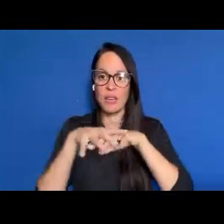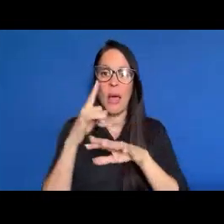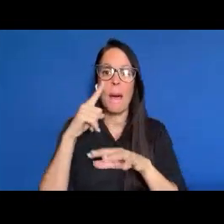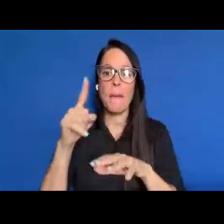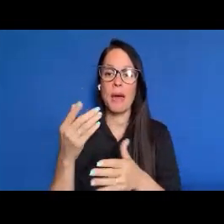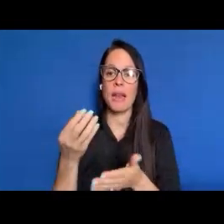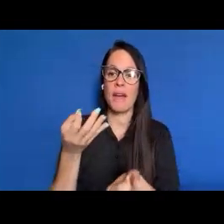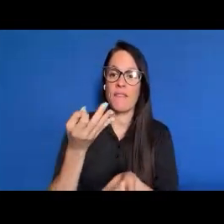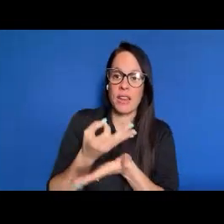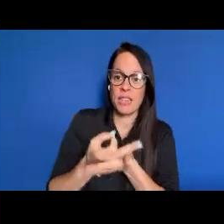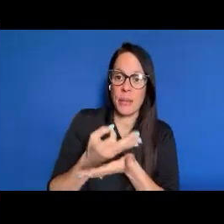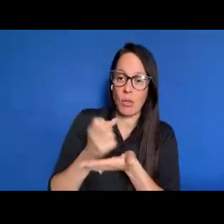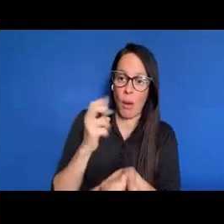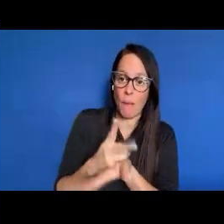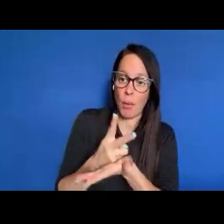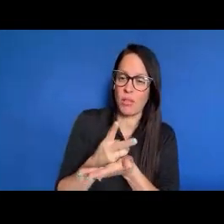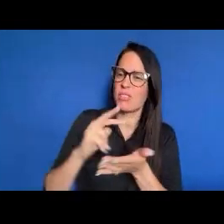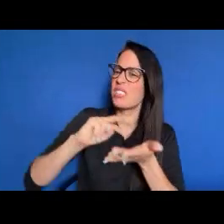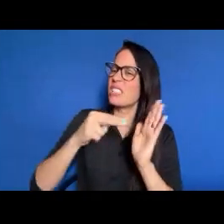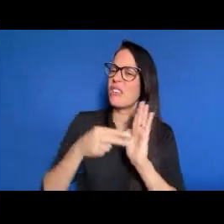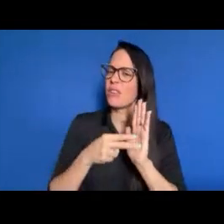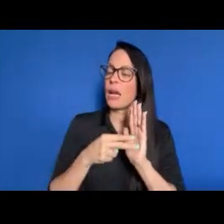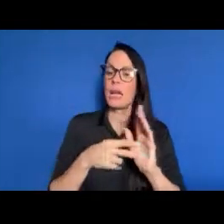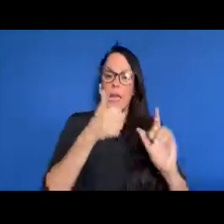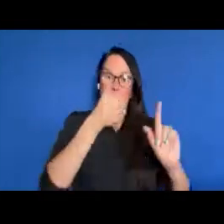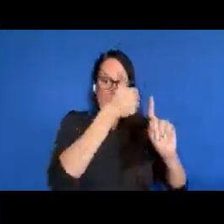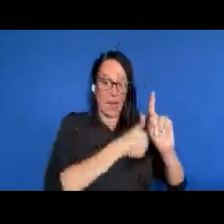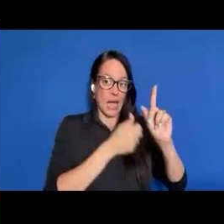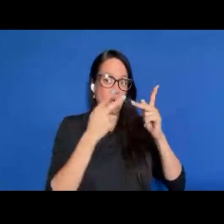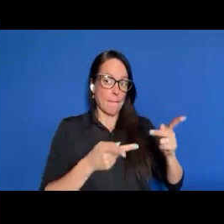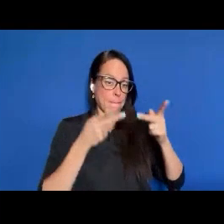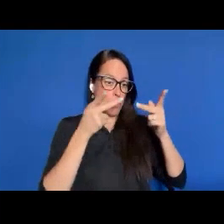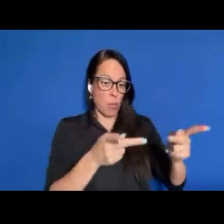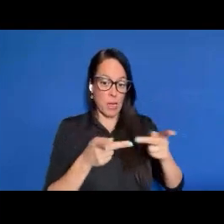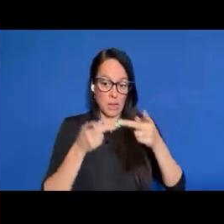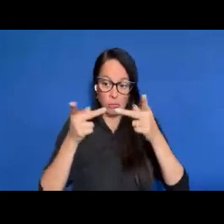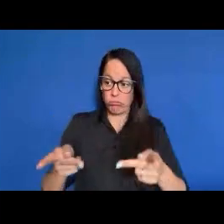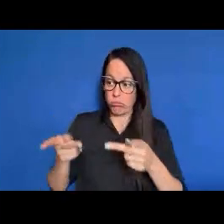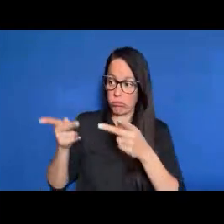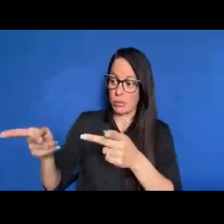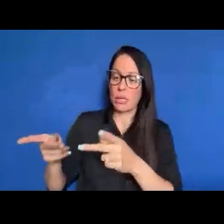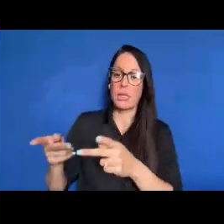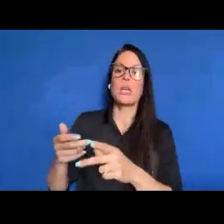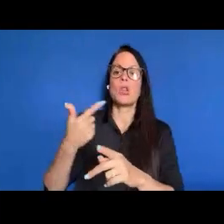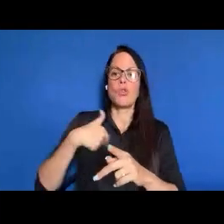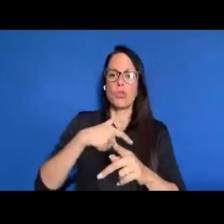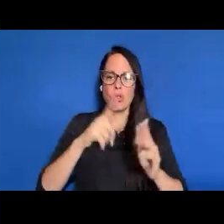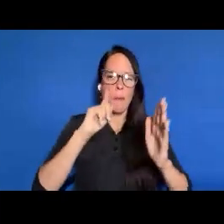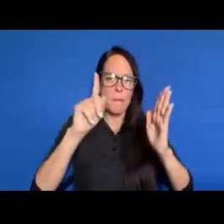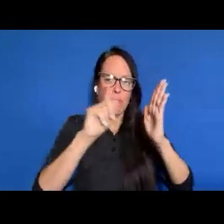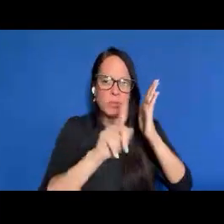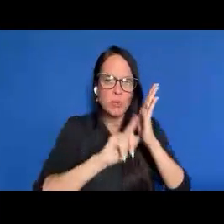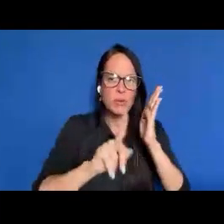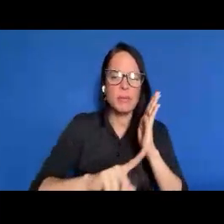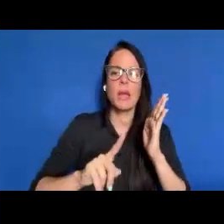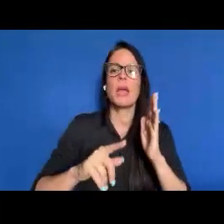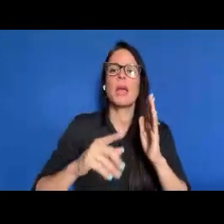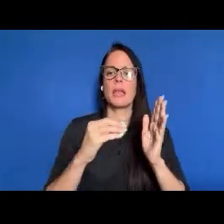decir esto? Que cada propuesta, el panel revisor para cada propuesta emitió una serie de comentarios,